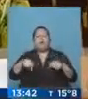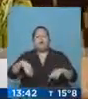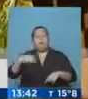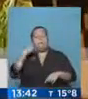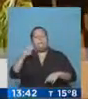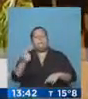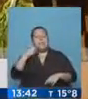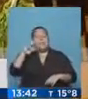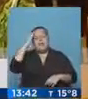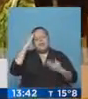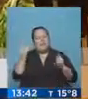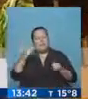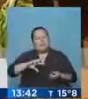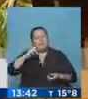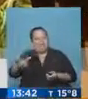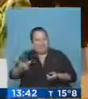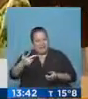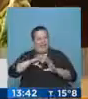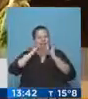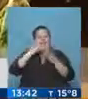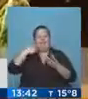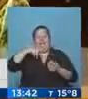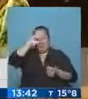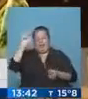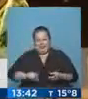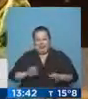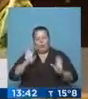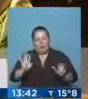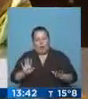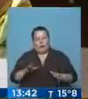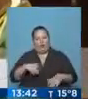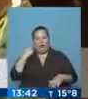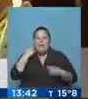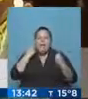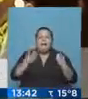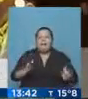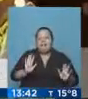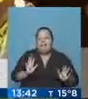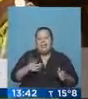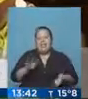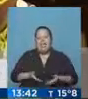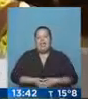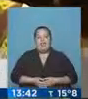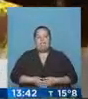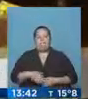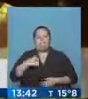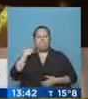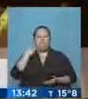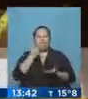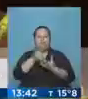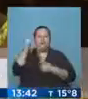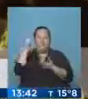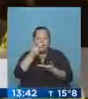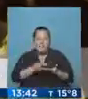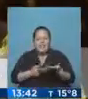a 2015 tercera edición a nivel nacional bueno con mucha expectativa y con muchos diseñadores